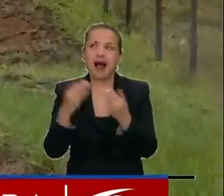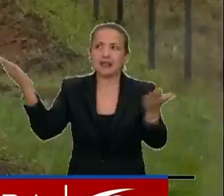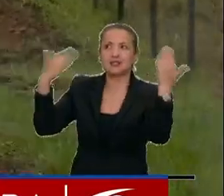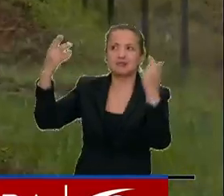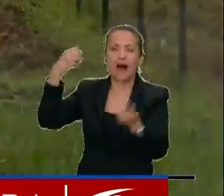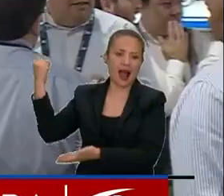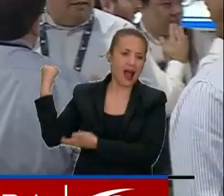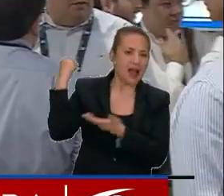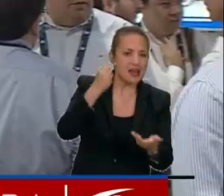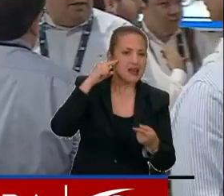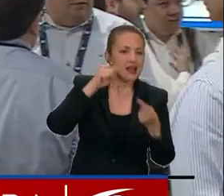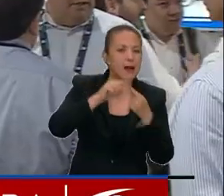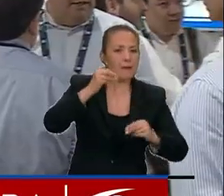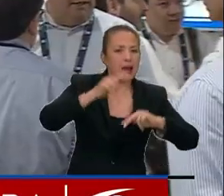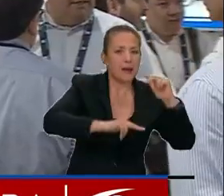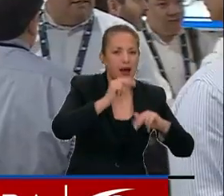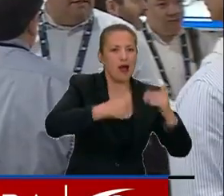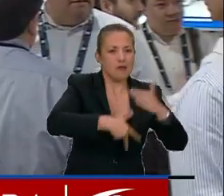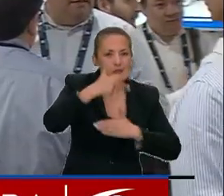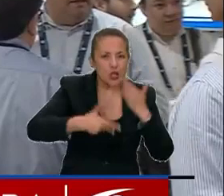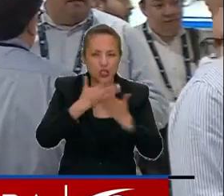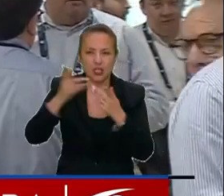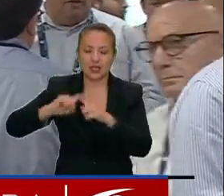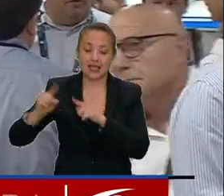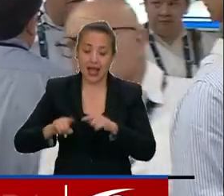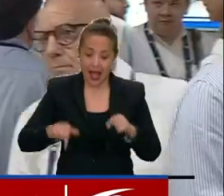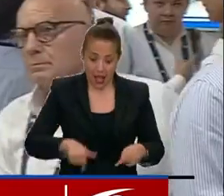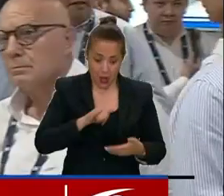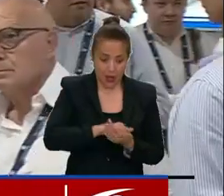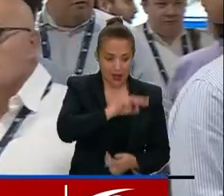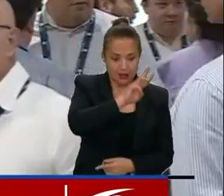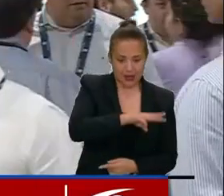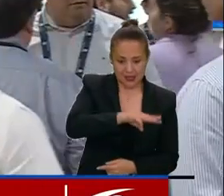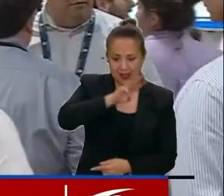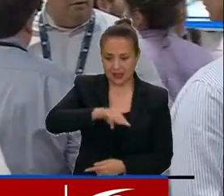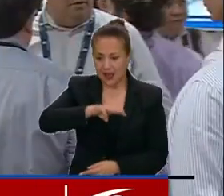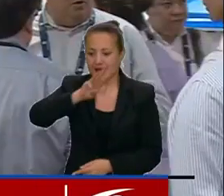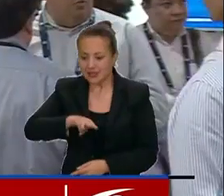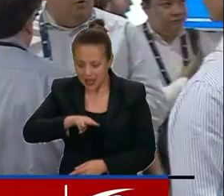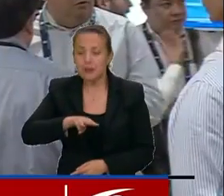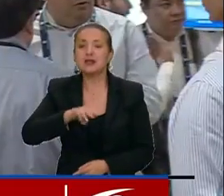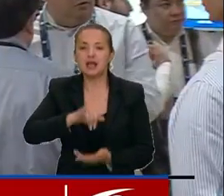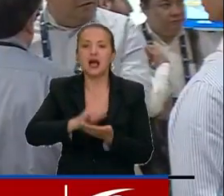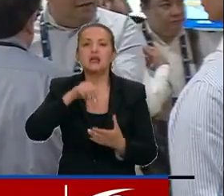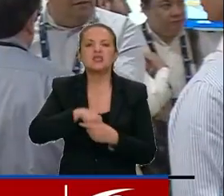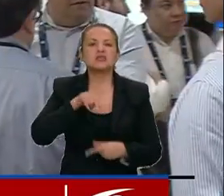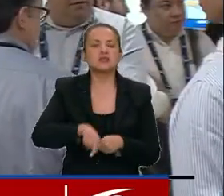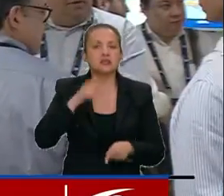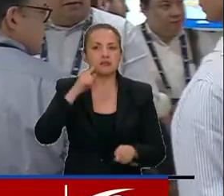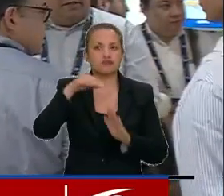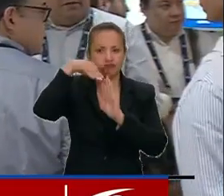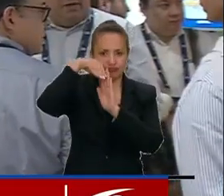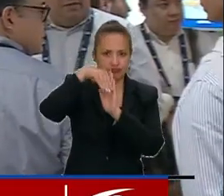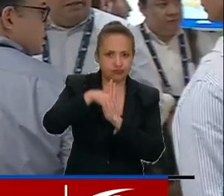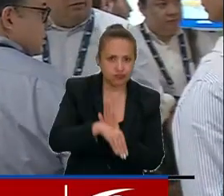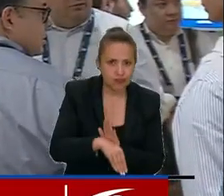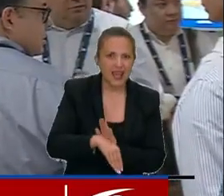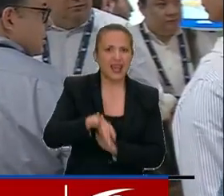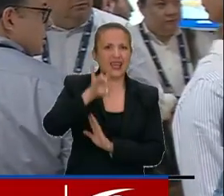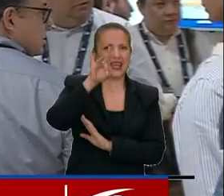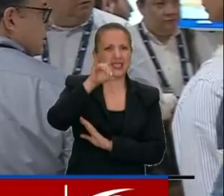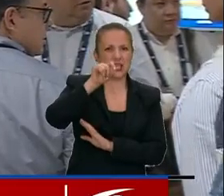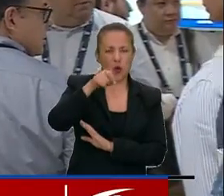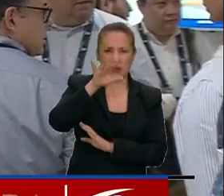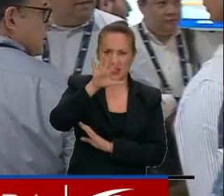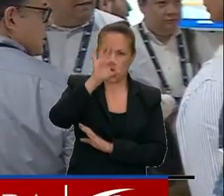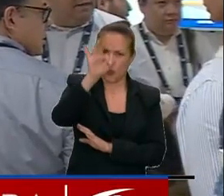proyectos. Las cifras al tercer trimestre de este año muestran una caída del 15,5% y de hecho cuando miramos, por ejemplo, solo el tema de obras